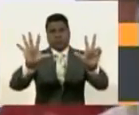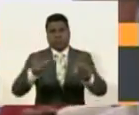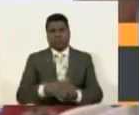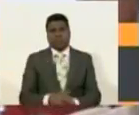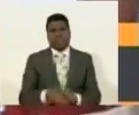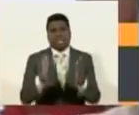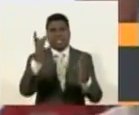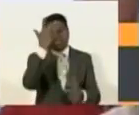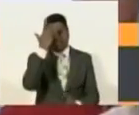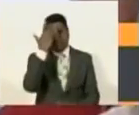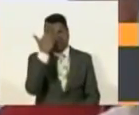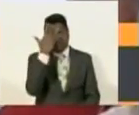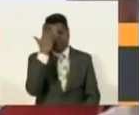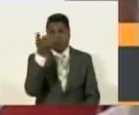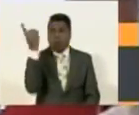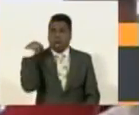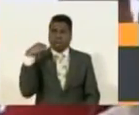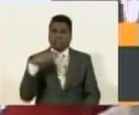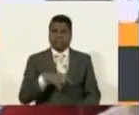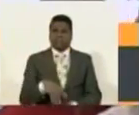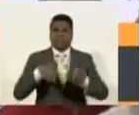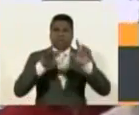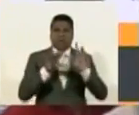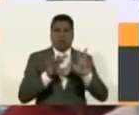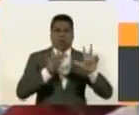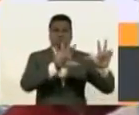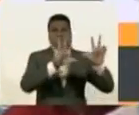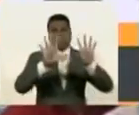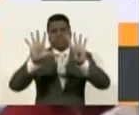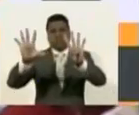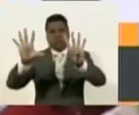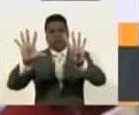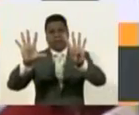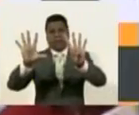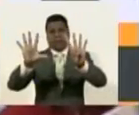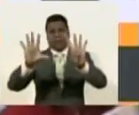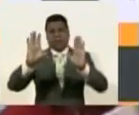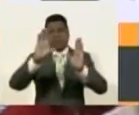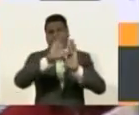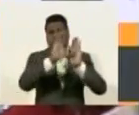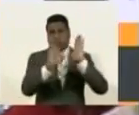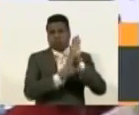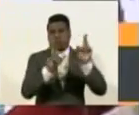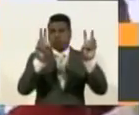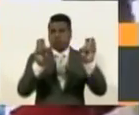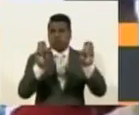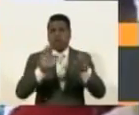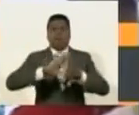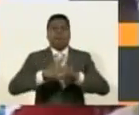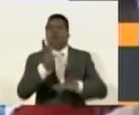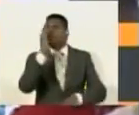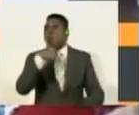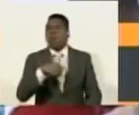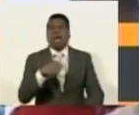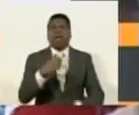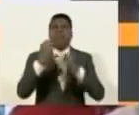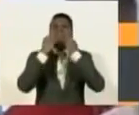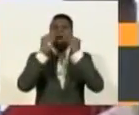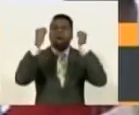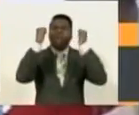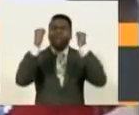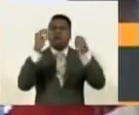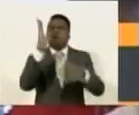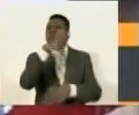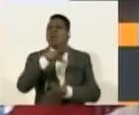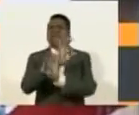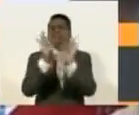de febrero del año 89, el poder constituyente. ¿Por qué salió? Porque no había otro mecanismo. Señores de la